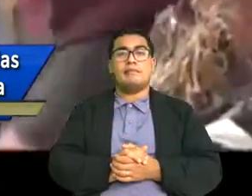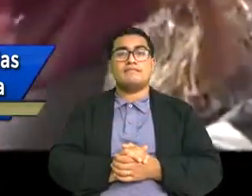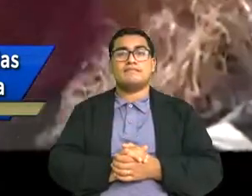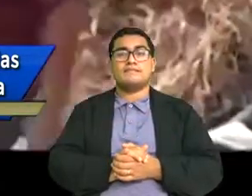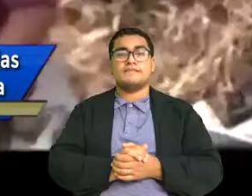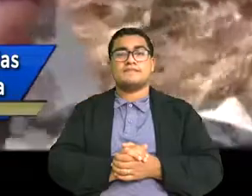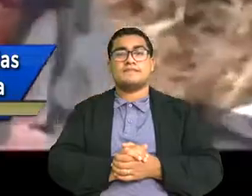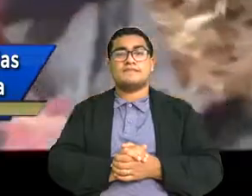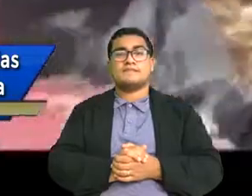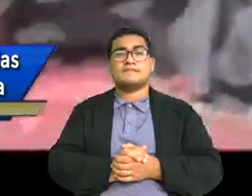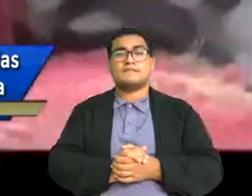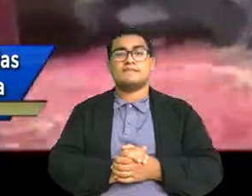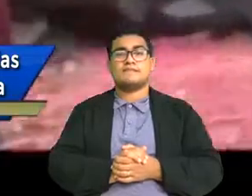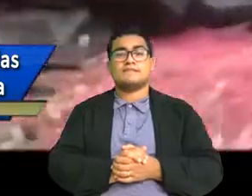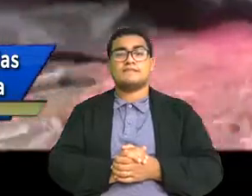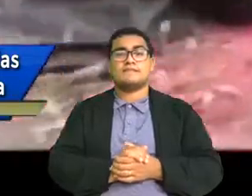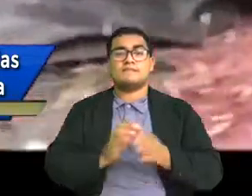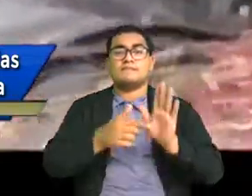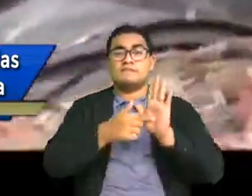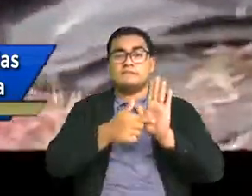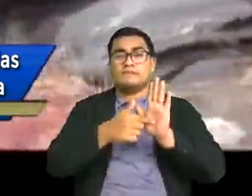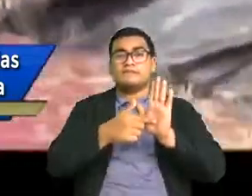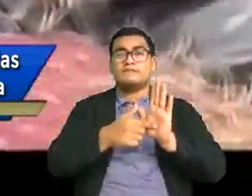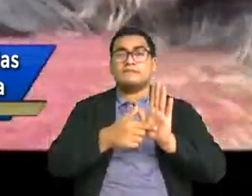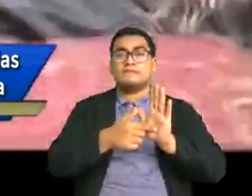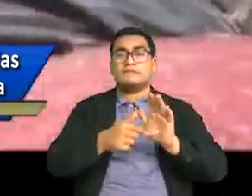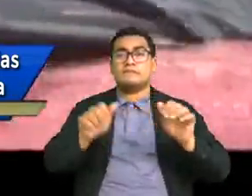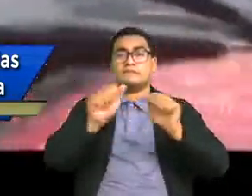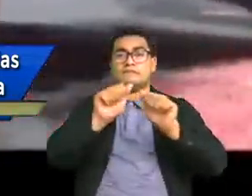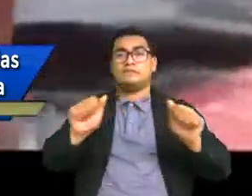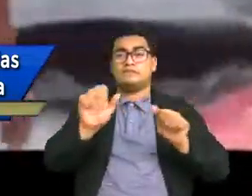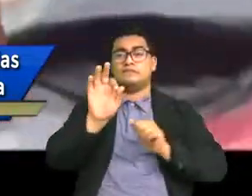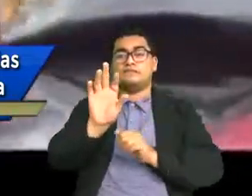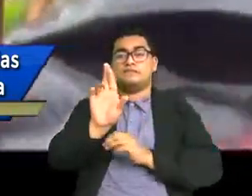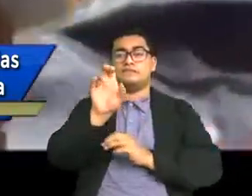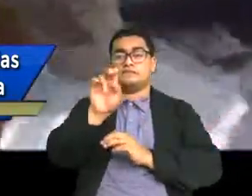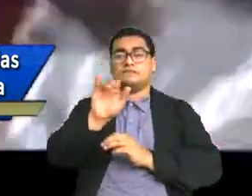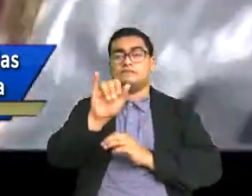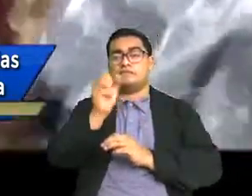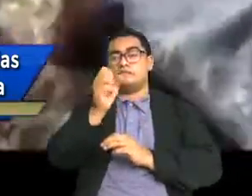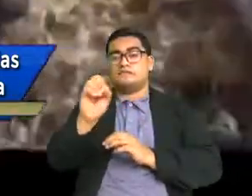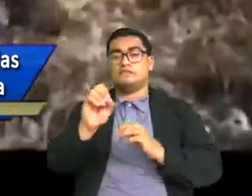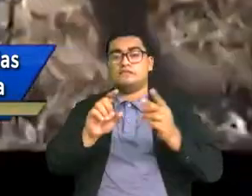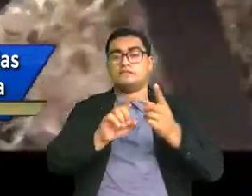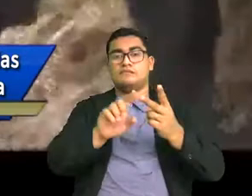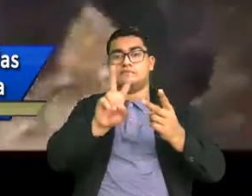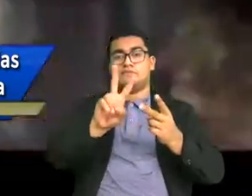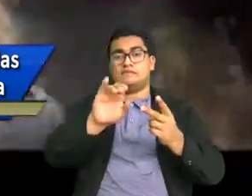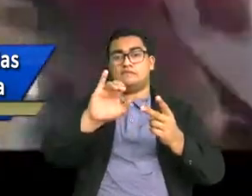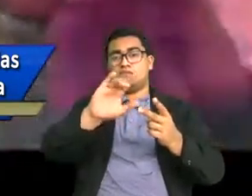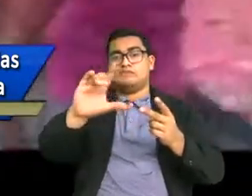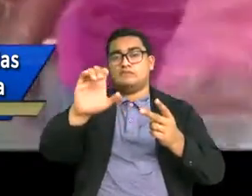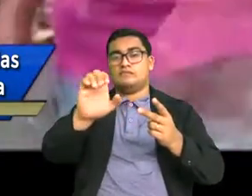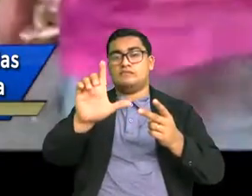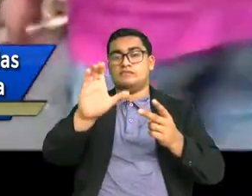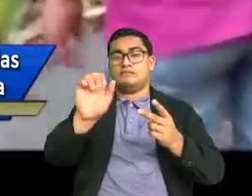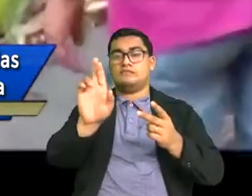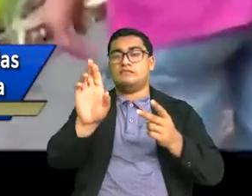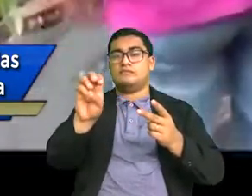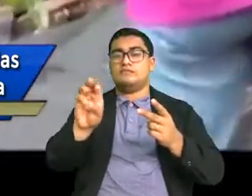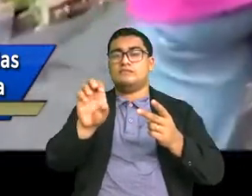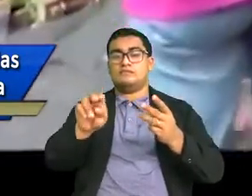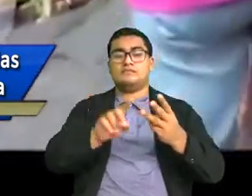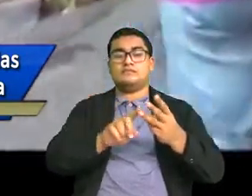importancia por ejemplo en san francisco libre y el carmen ciudad sandino mateare